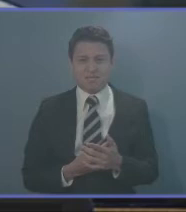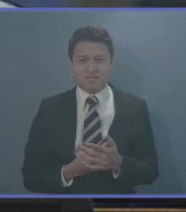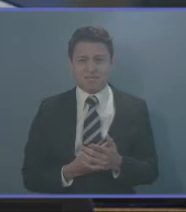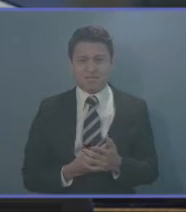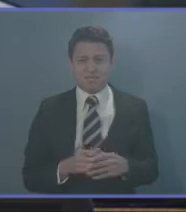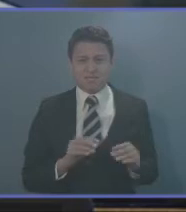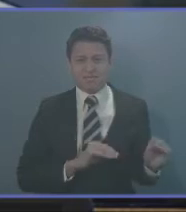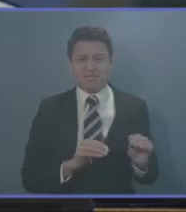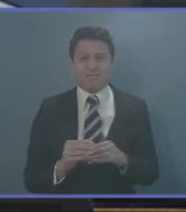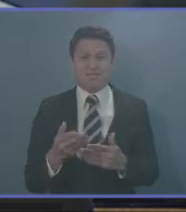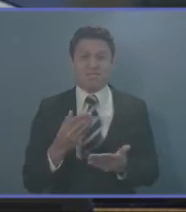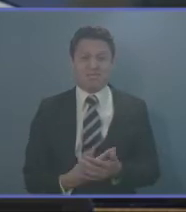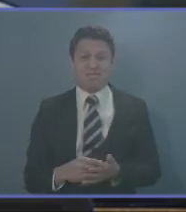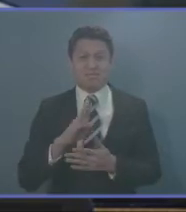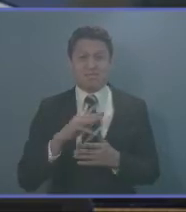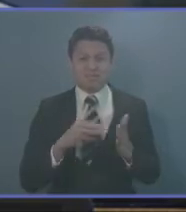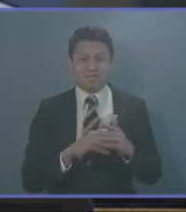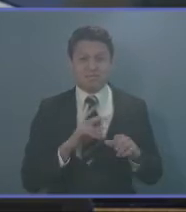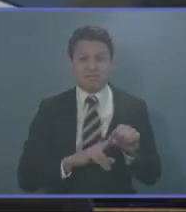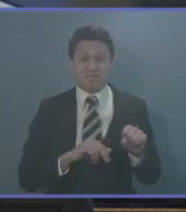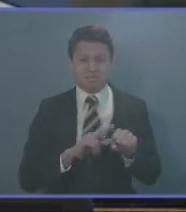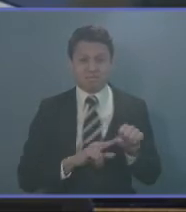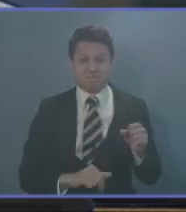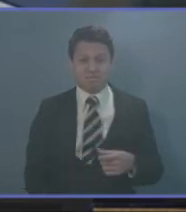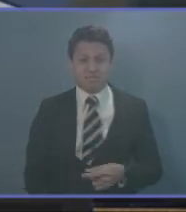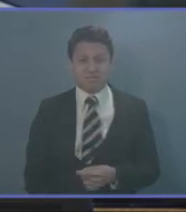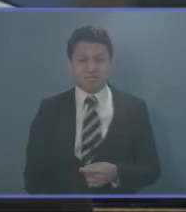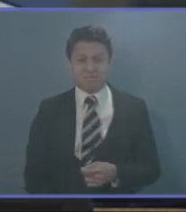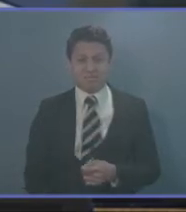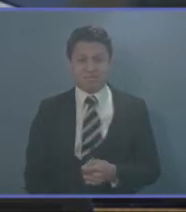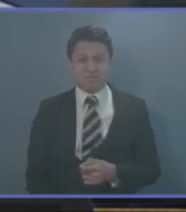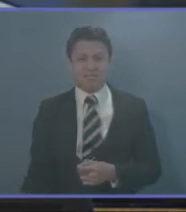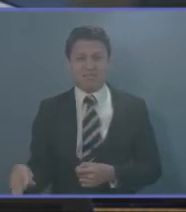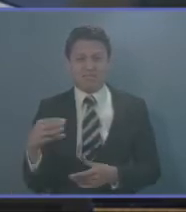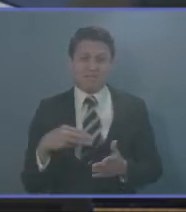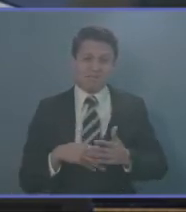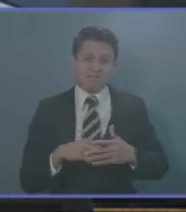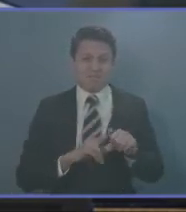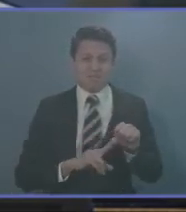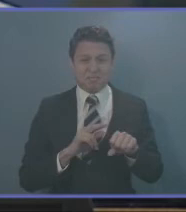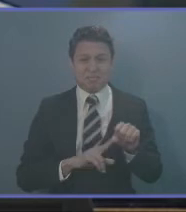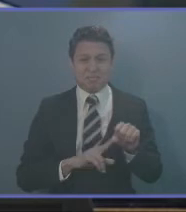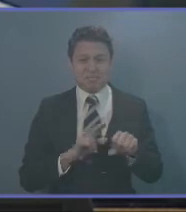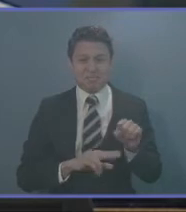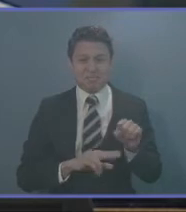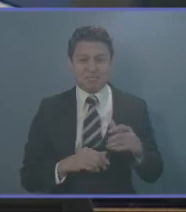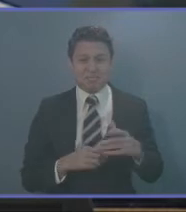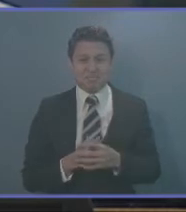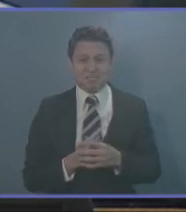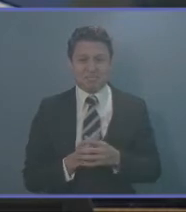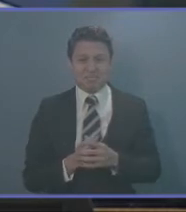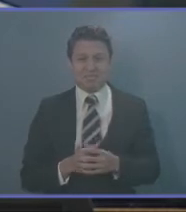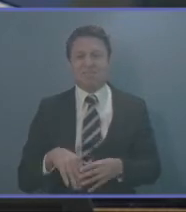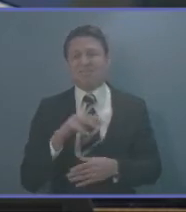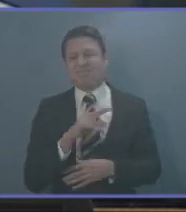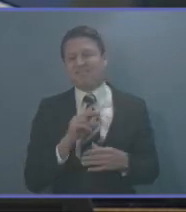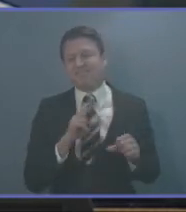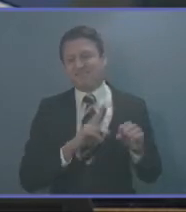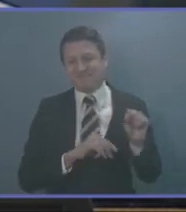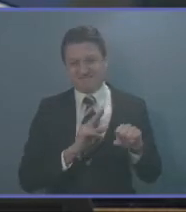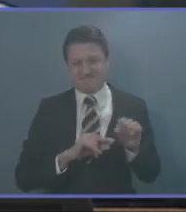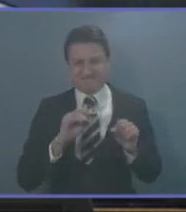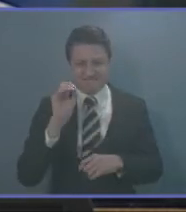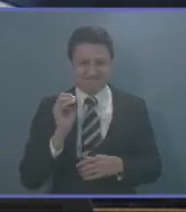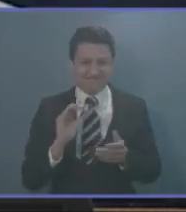sobre exceso de 4.000 dólares. 6. De 4.000 dólares con un centavo hasta 50.000 dólares, 30 dólares como cuota